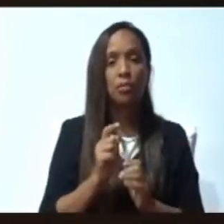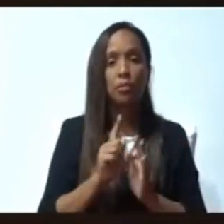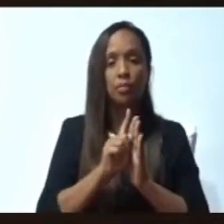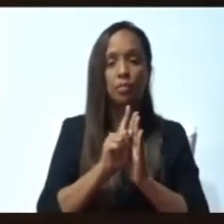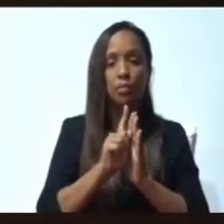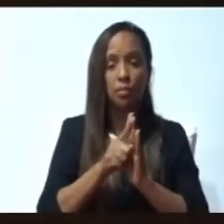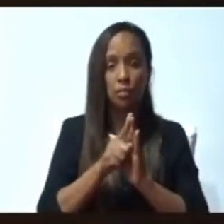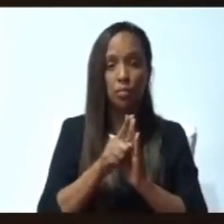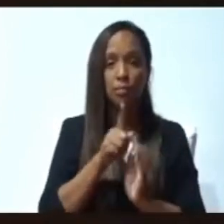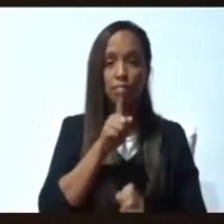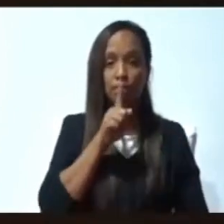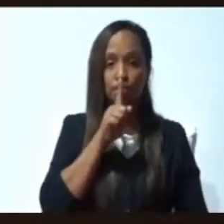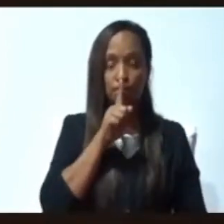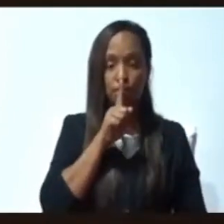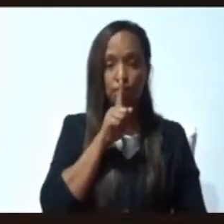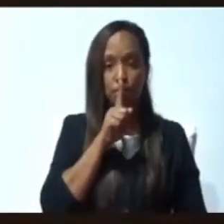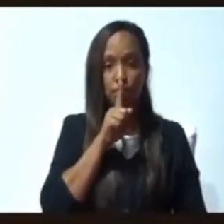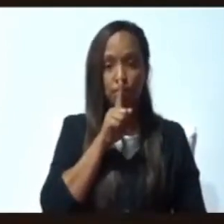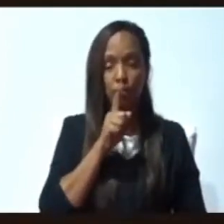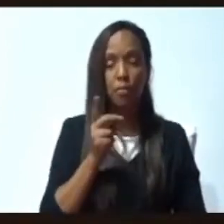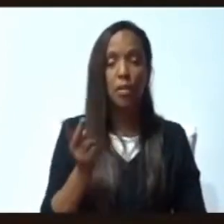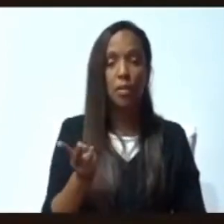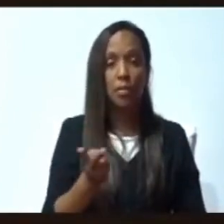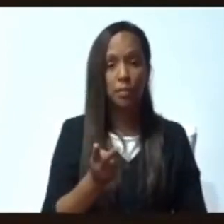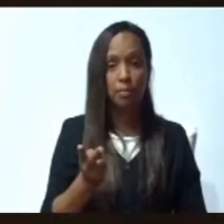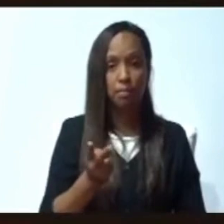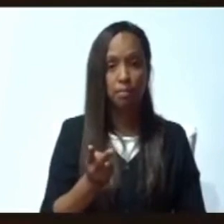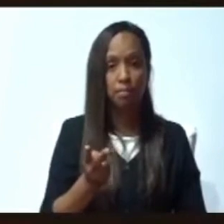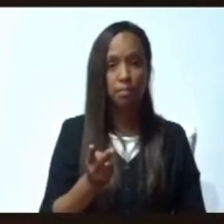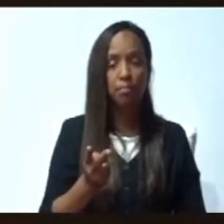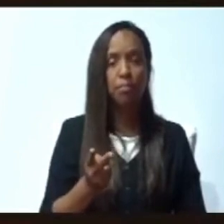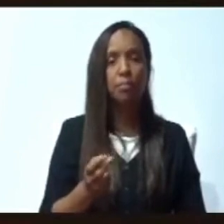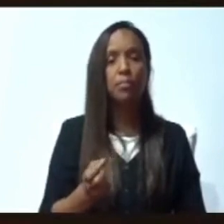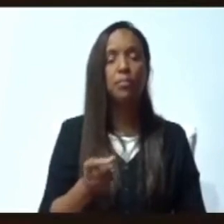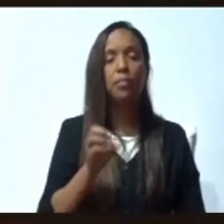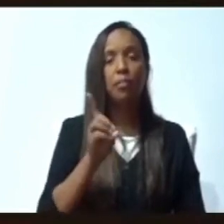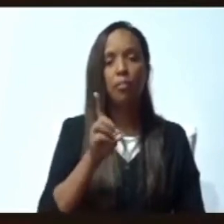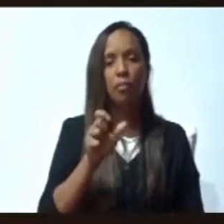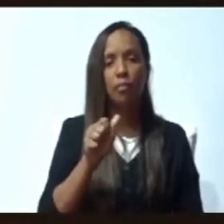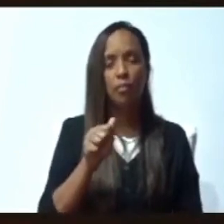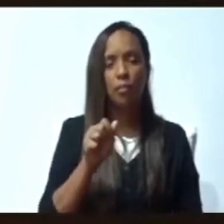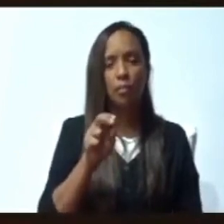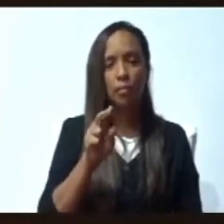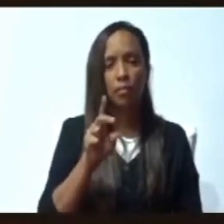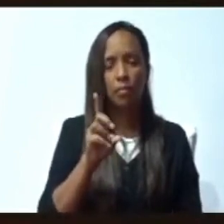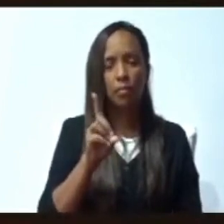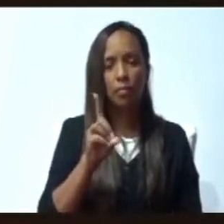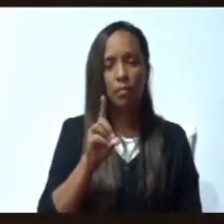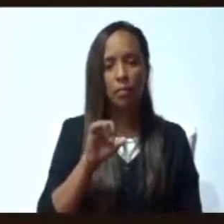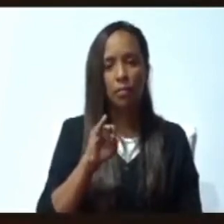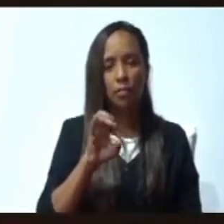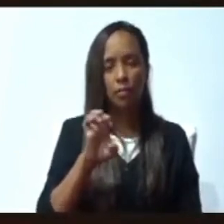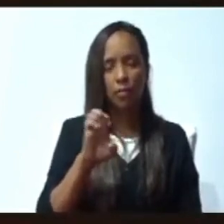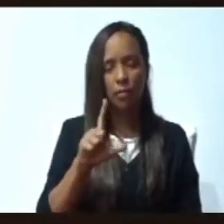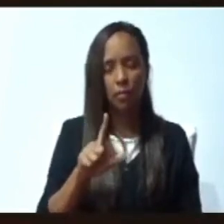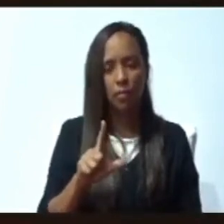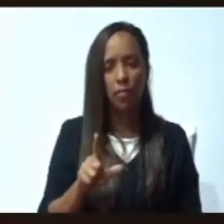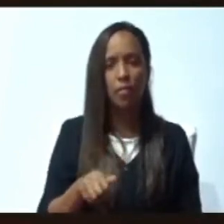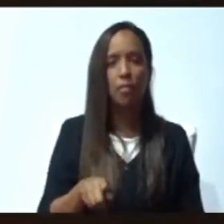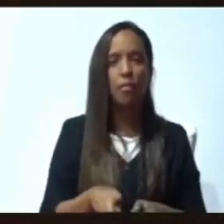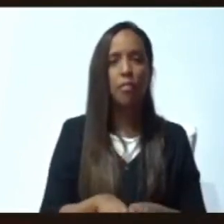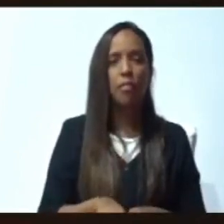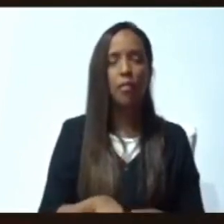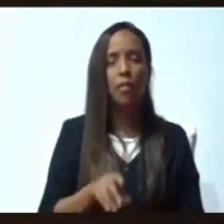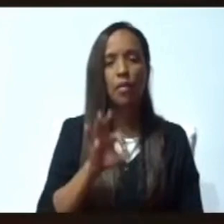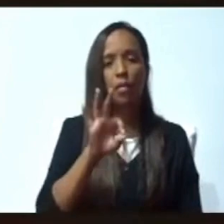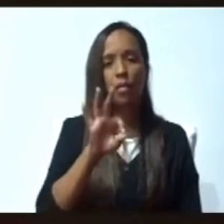de Daniel Duvergé, periodista que cubría la fuente de esta cámara, y de Pablo Milanés, cantautor cubano y del